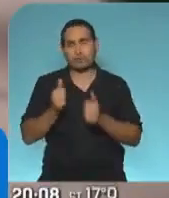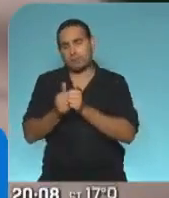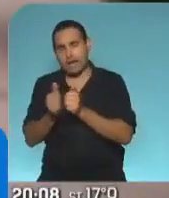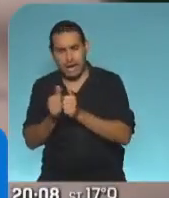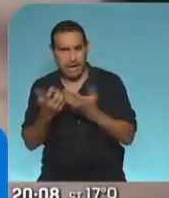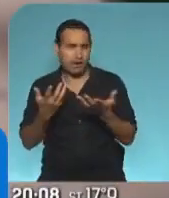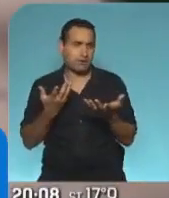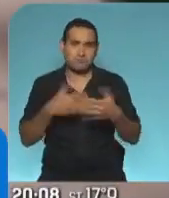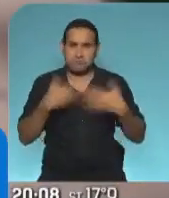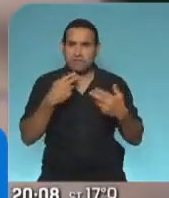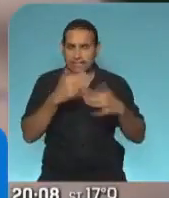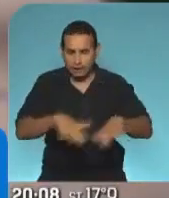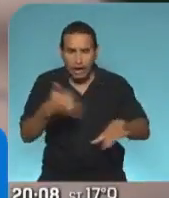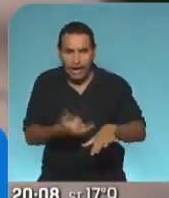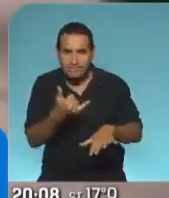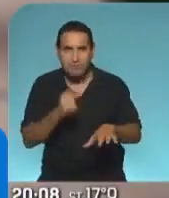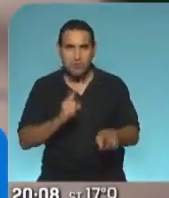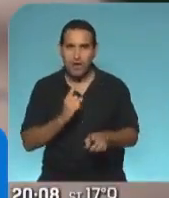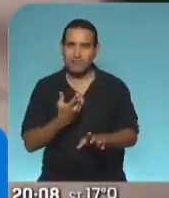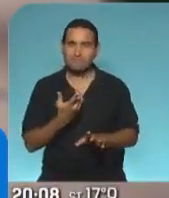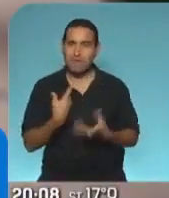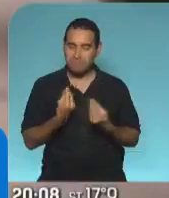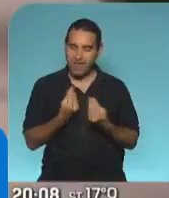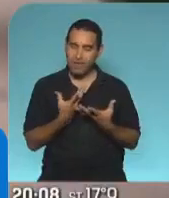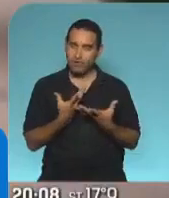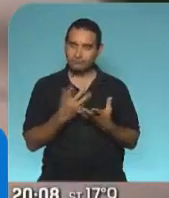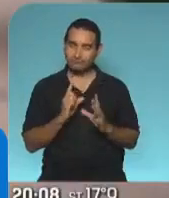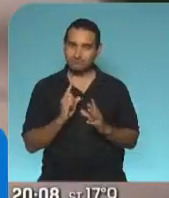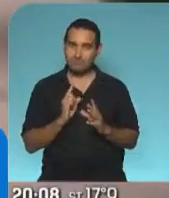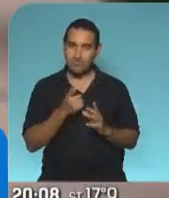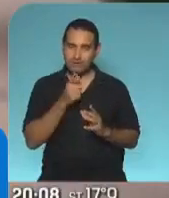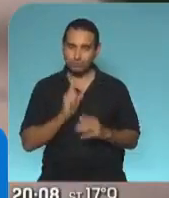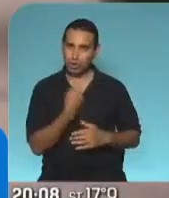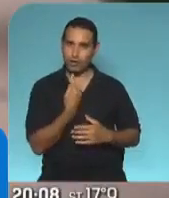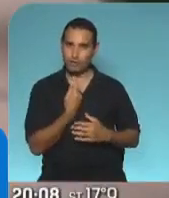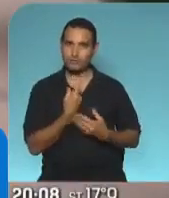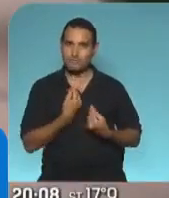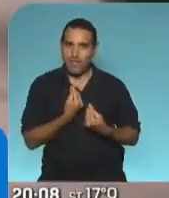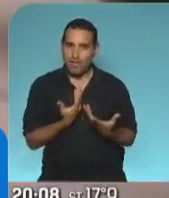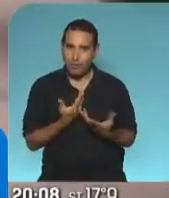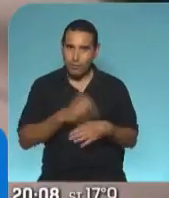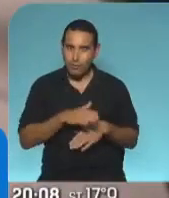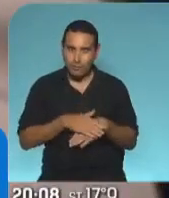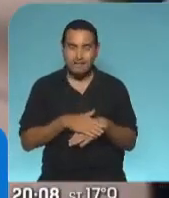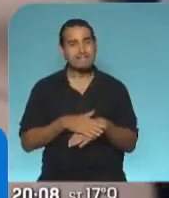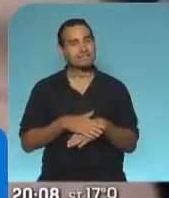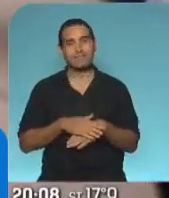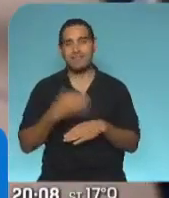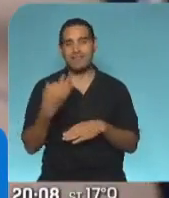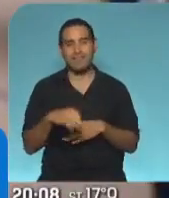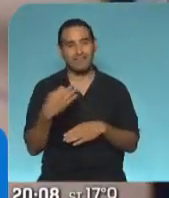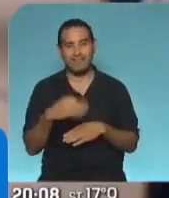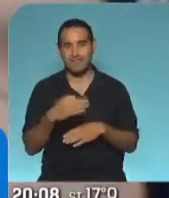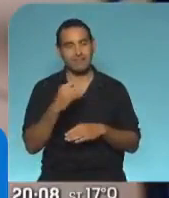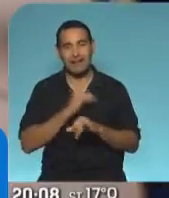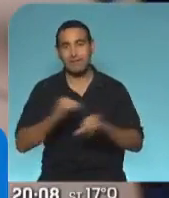o lo que sea, o tenga niños, el miedo te vuelve a estar solo, ¿no? Entonces hay que estar todo el tiempo con este